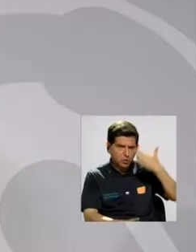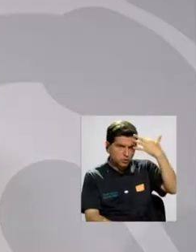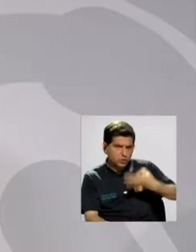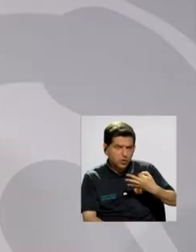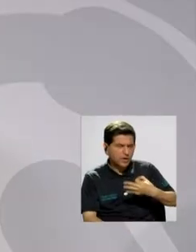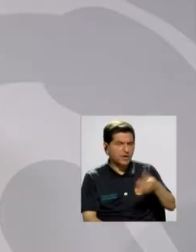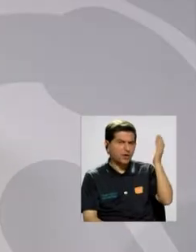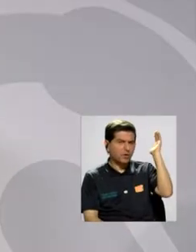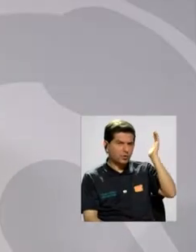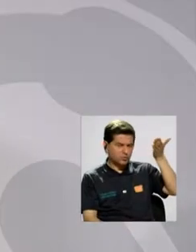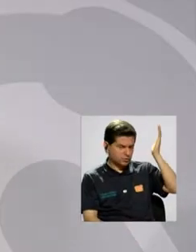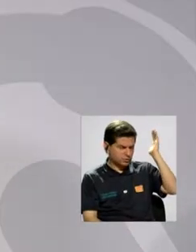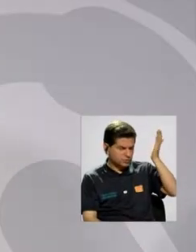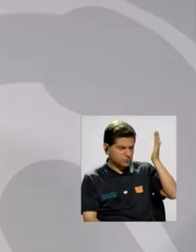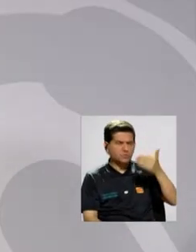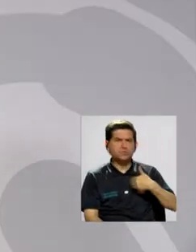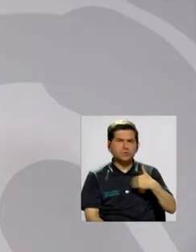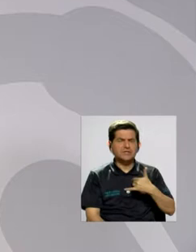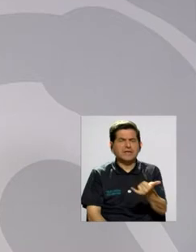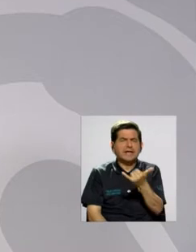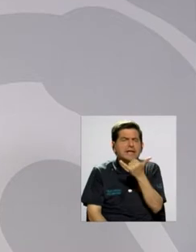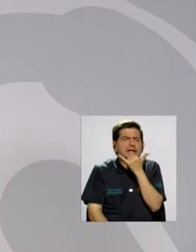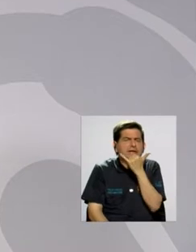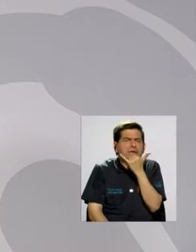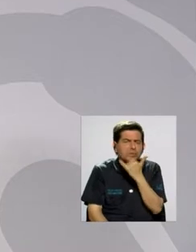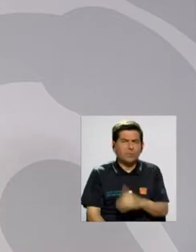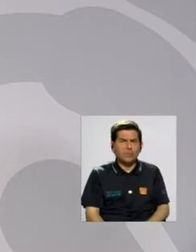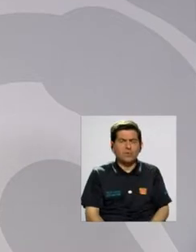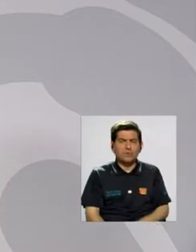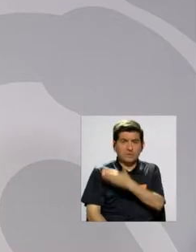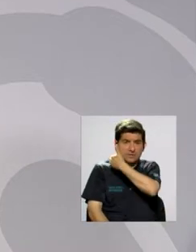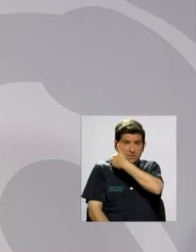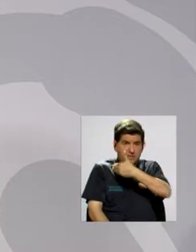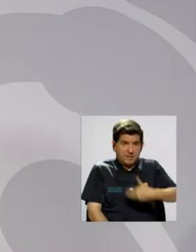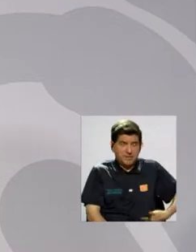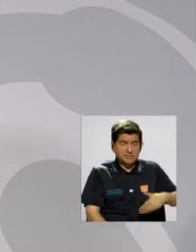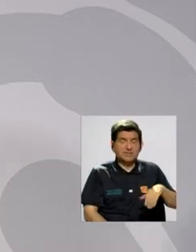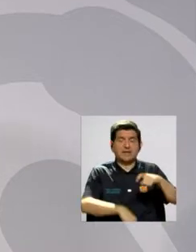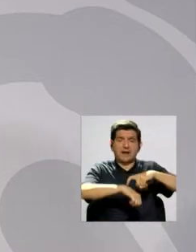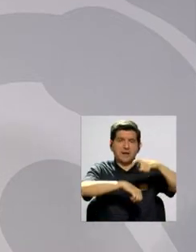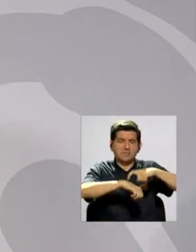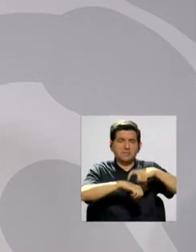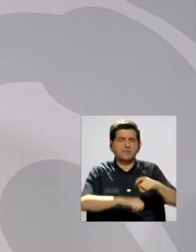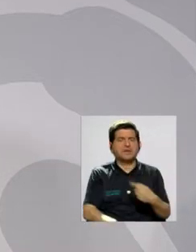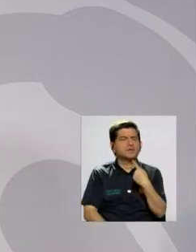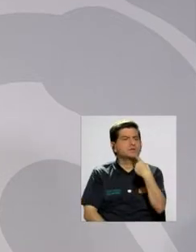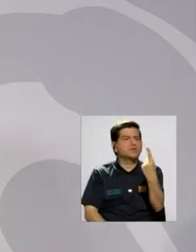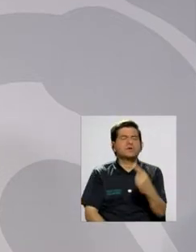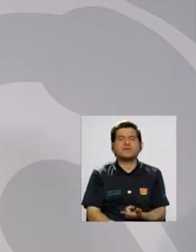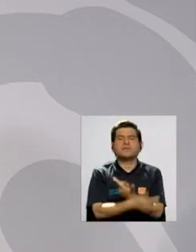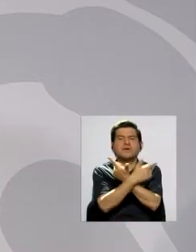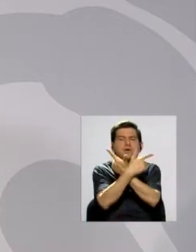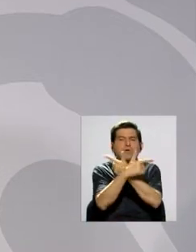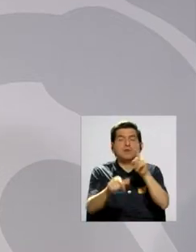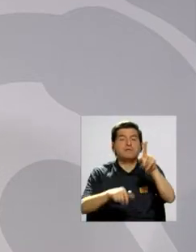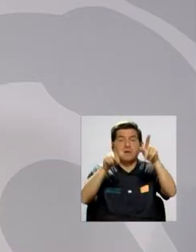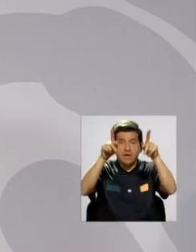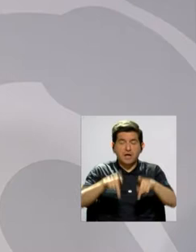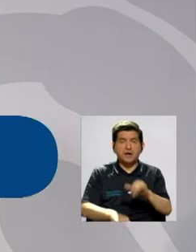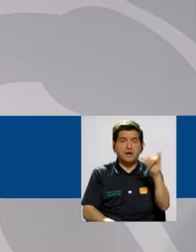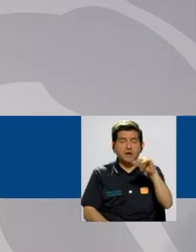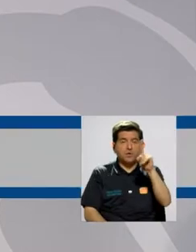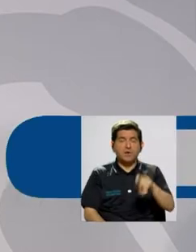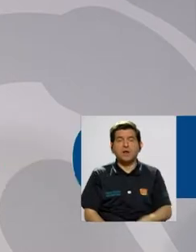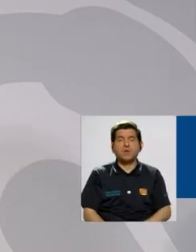el discurso tuvo un grave error de parte del presidente en el momento en que planteó como la liberación de una persona como si